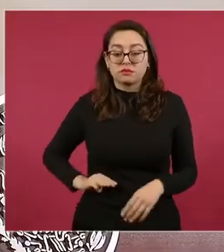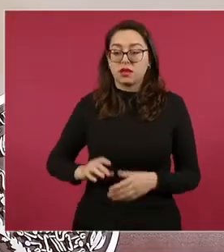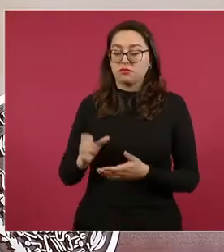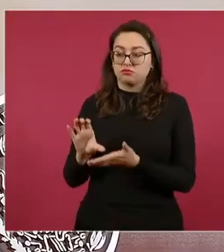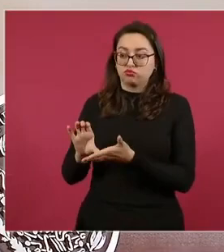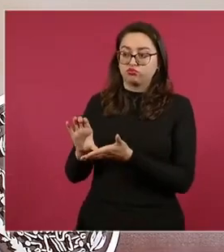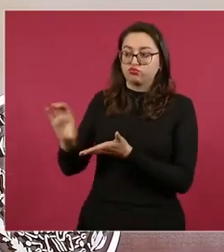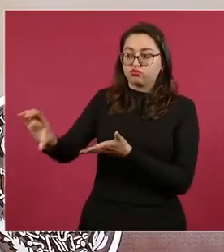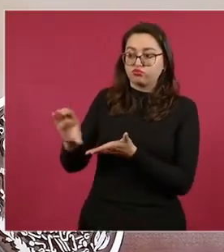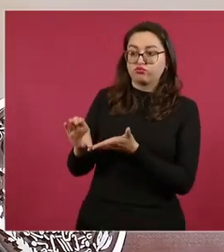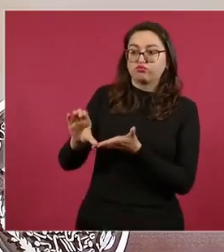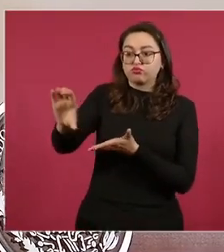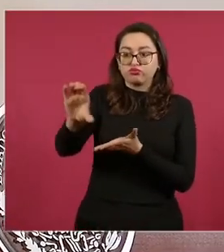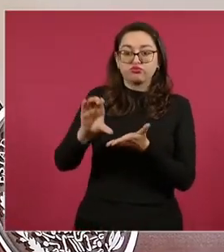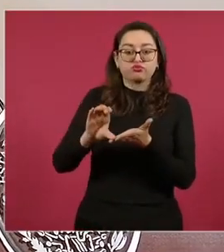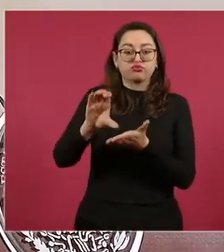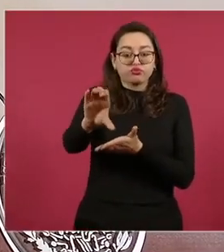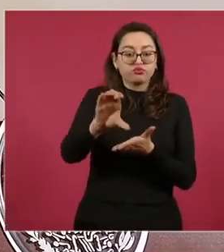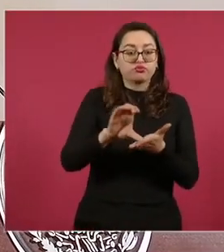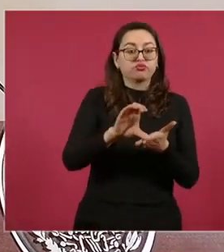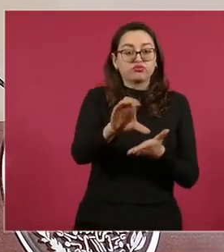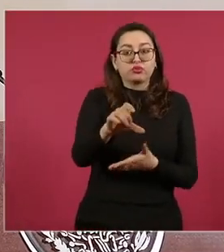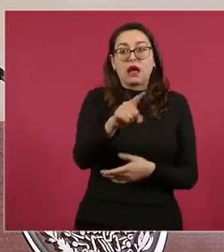1,000 millones cada año